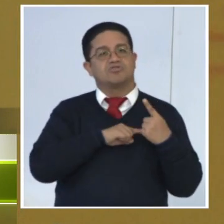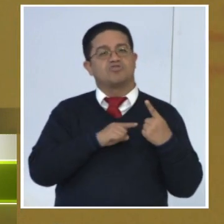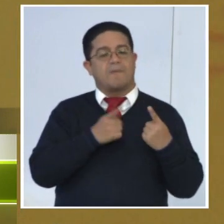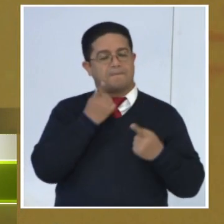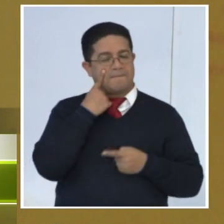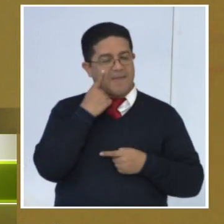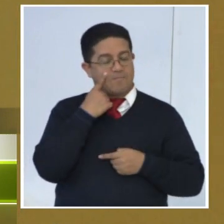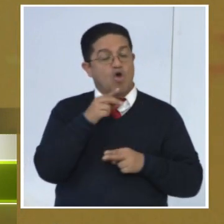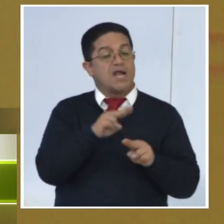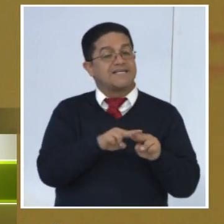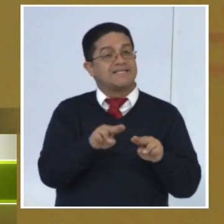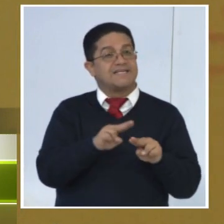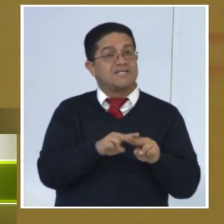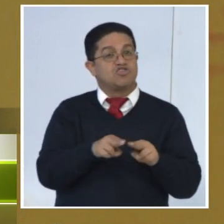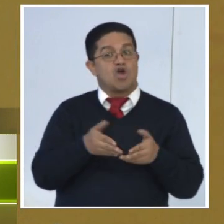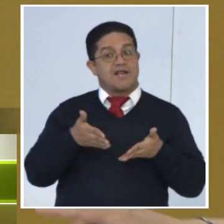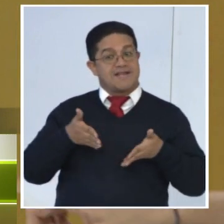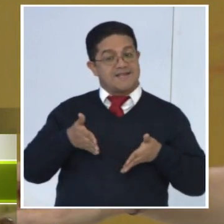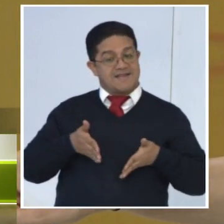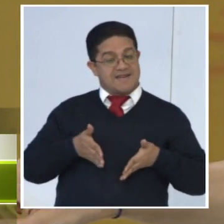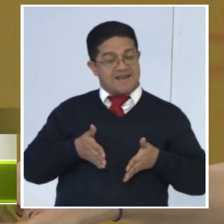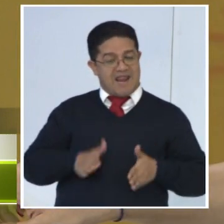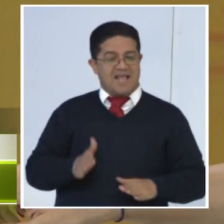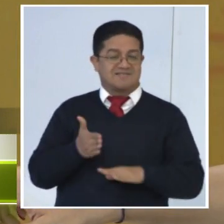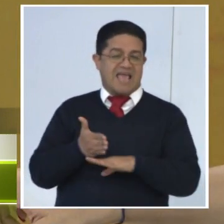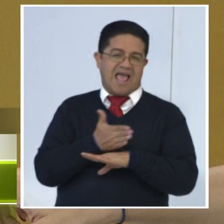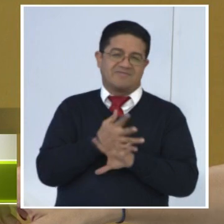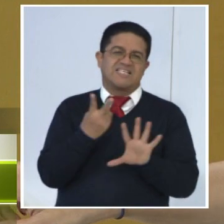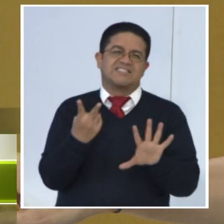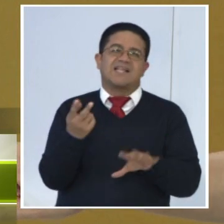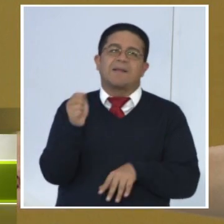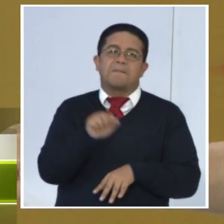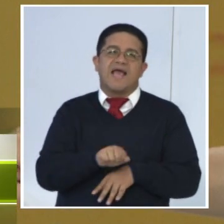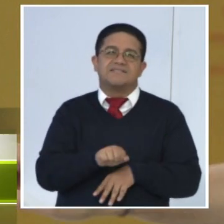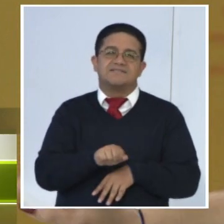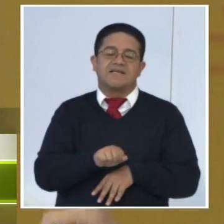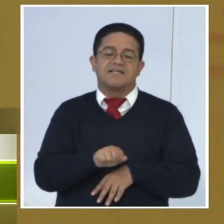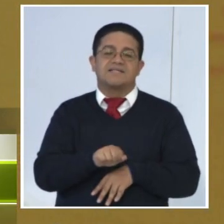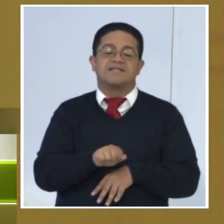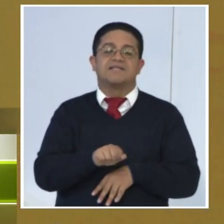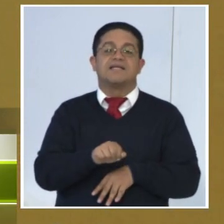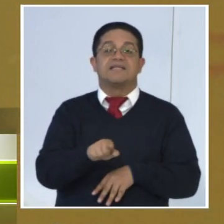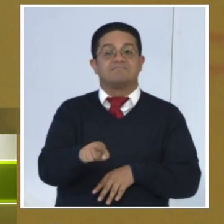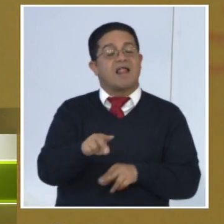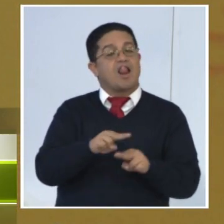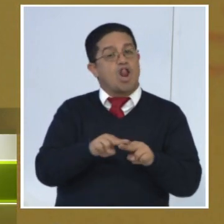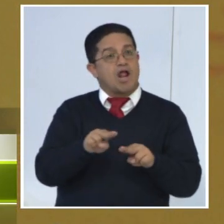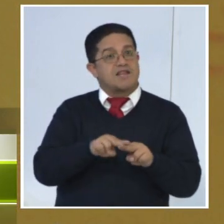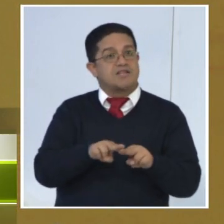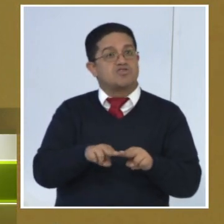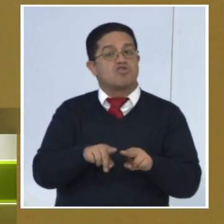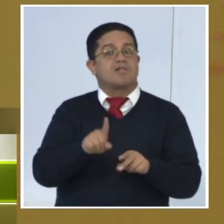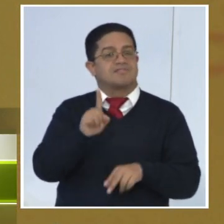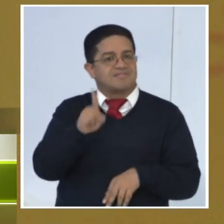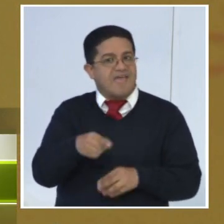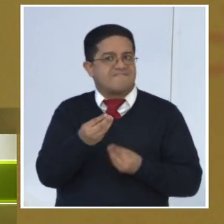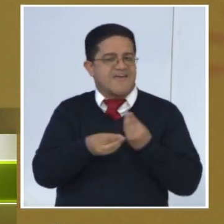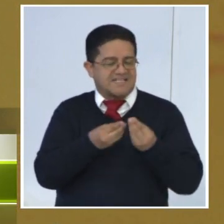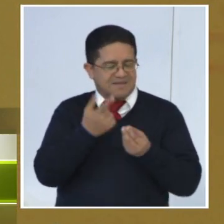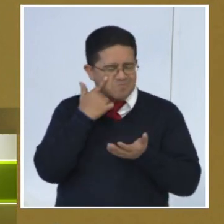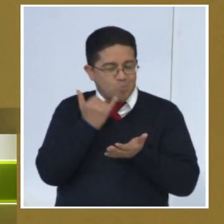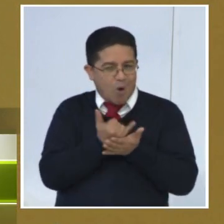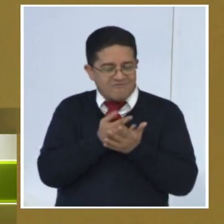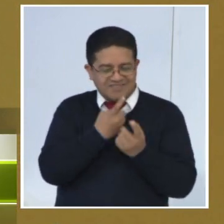son aquellos niños que nacen prematuros con bajo peso. Y en estos niños nosotros debemos hacer dilatación pupilar en